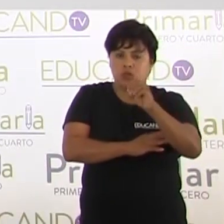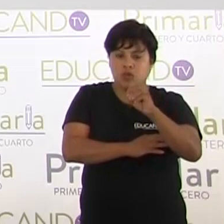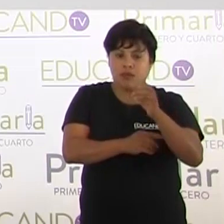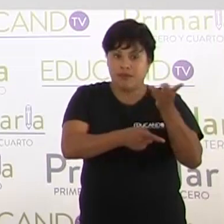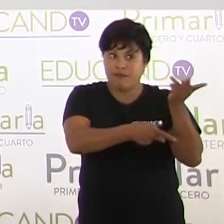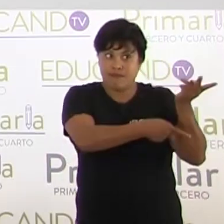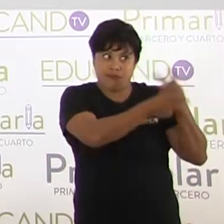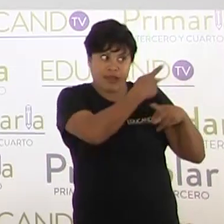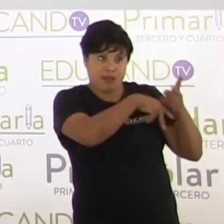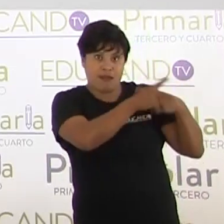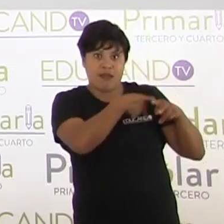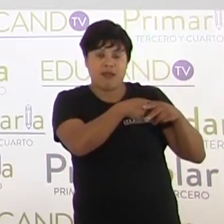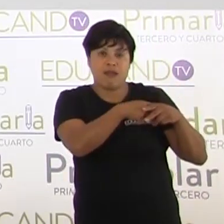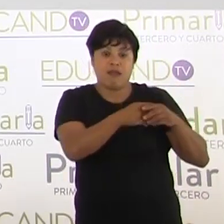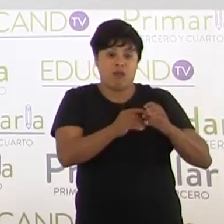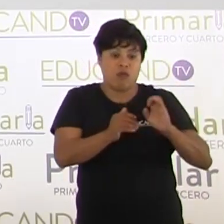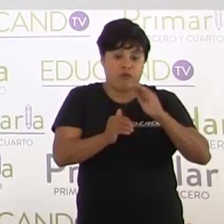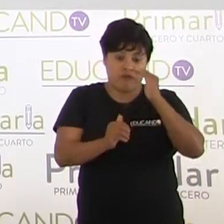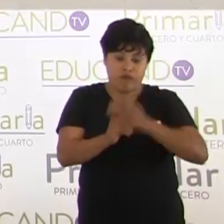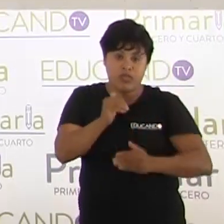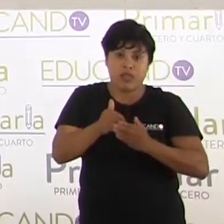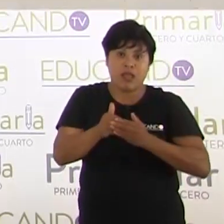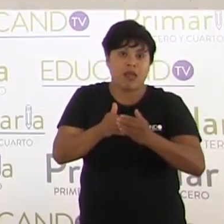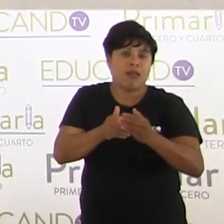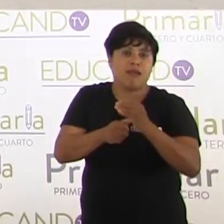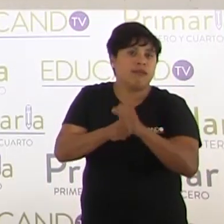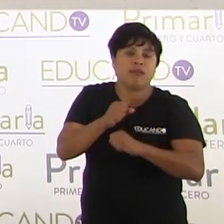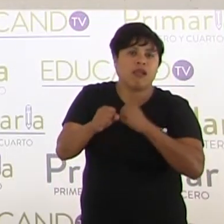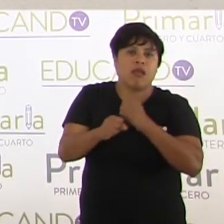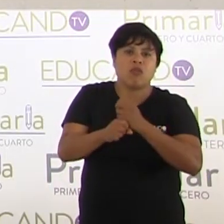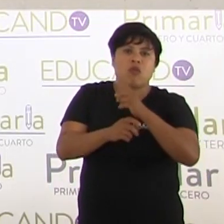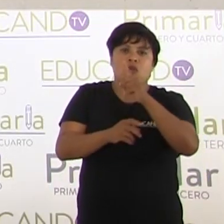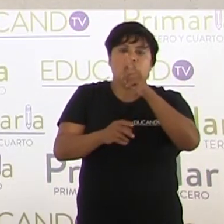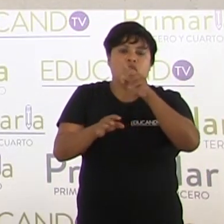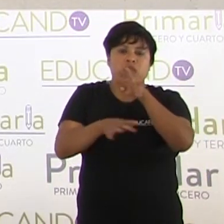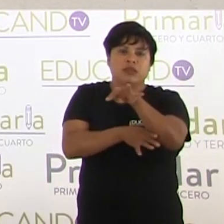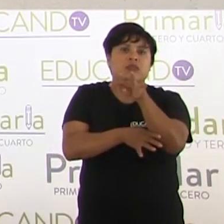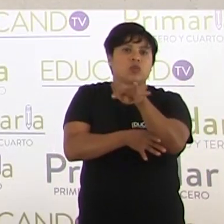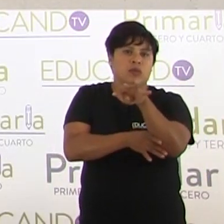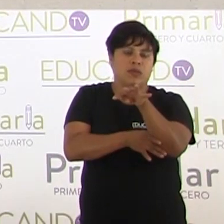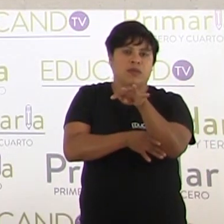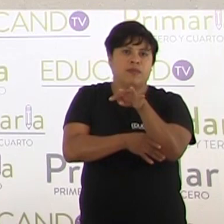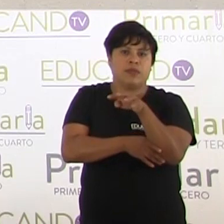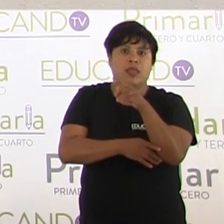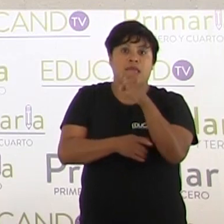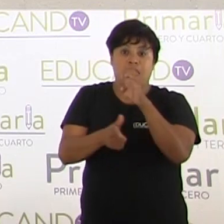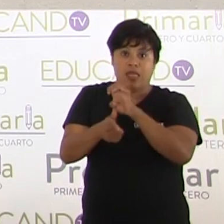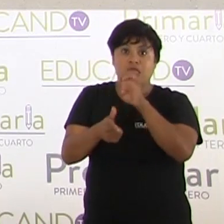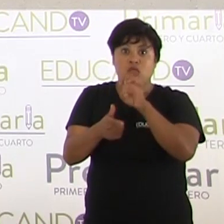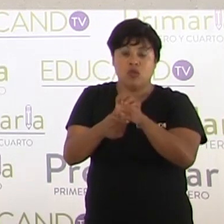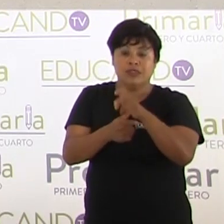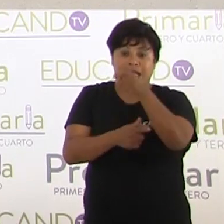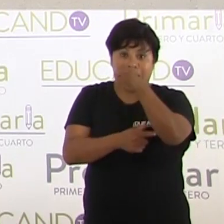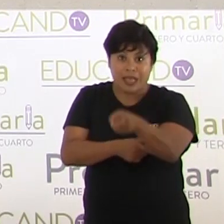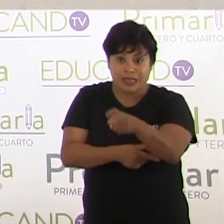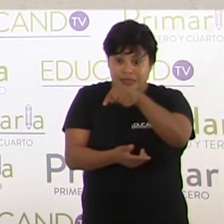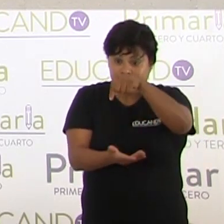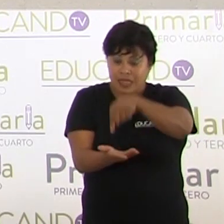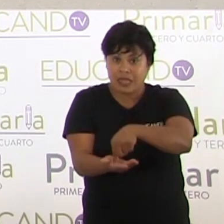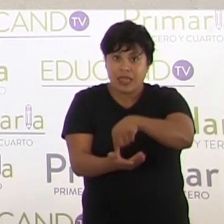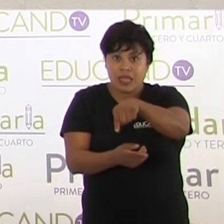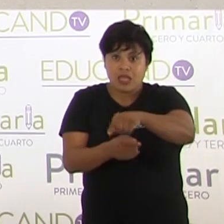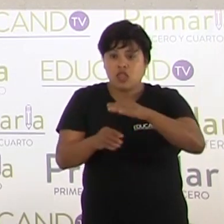previamente a finales del siglo XIX, entonces es ahí donde